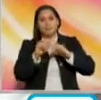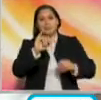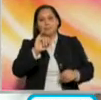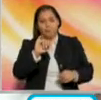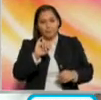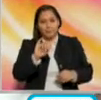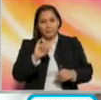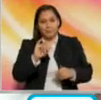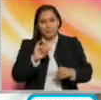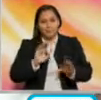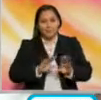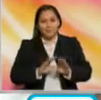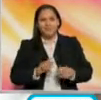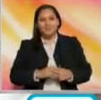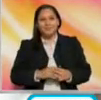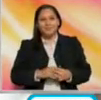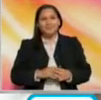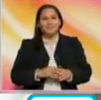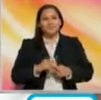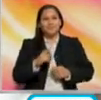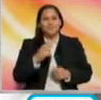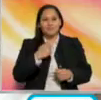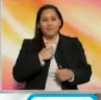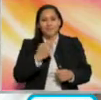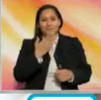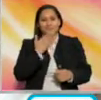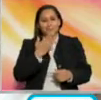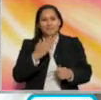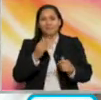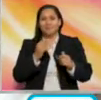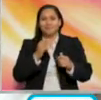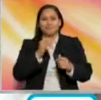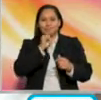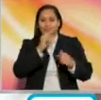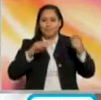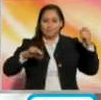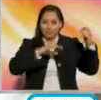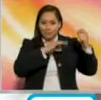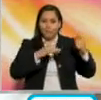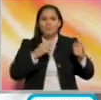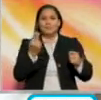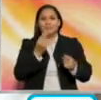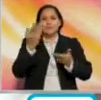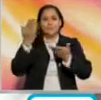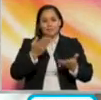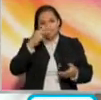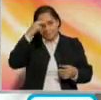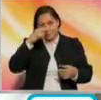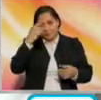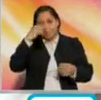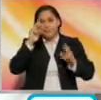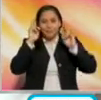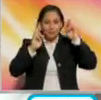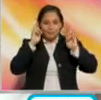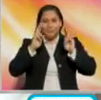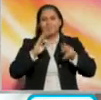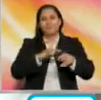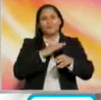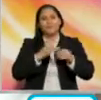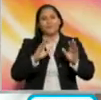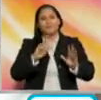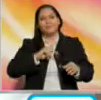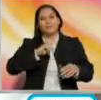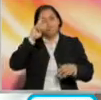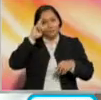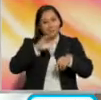rockera, macarra, y que me agarré y me lo pasé muy bien con mi violín y tenía que venir aquí a México a visitaros, ¿no? Así que por fin ya mi sueño